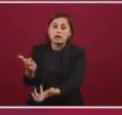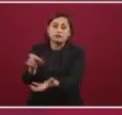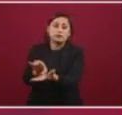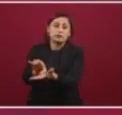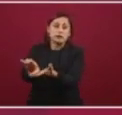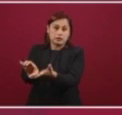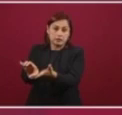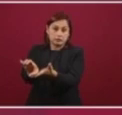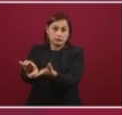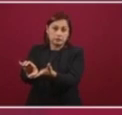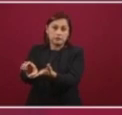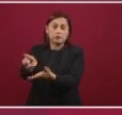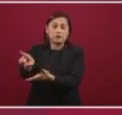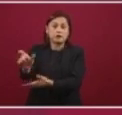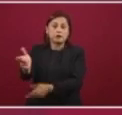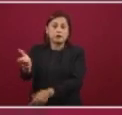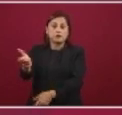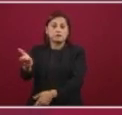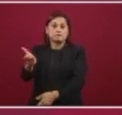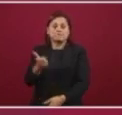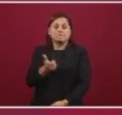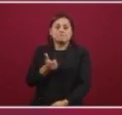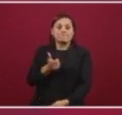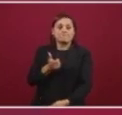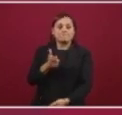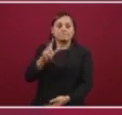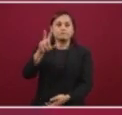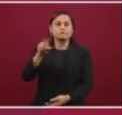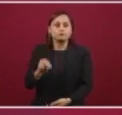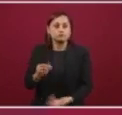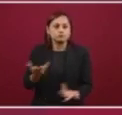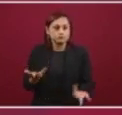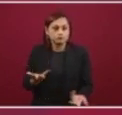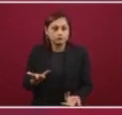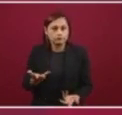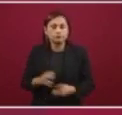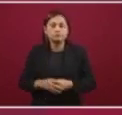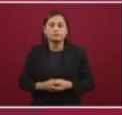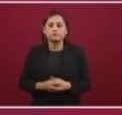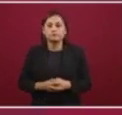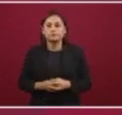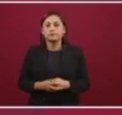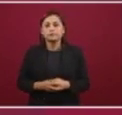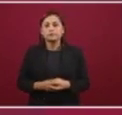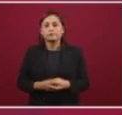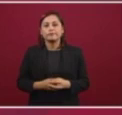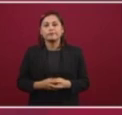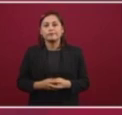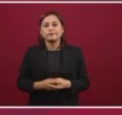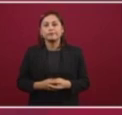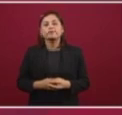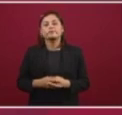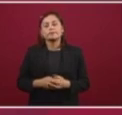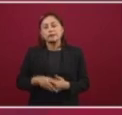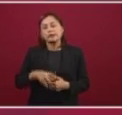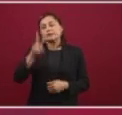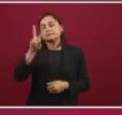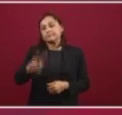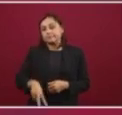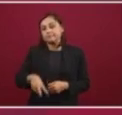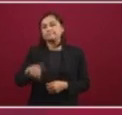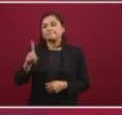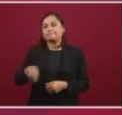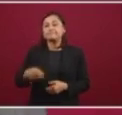blandos y no estuvieron a la altura de las circunstancias. y también corrupción, esto